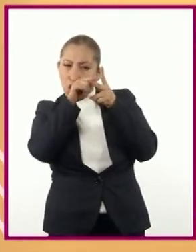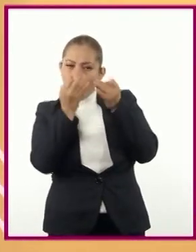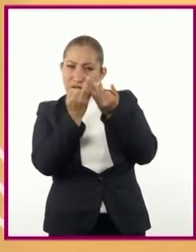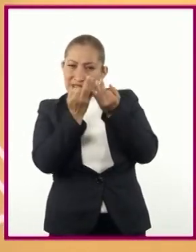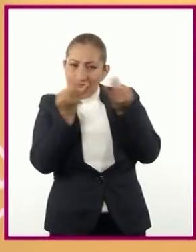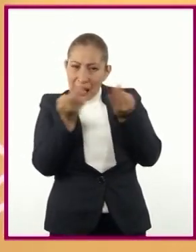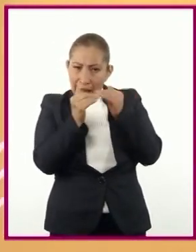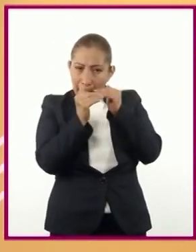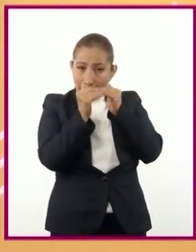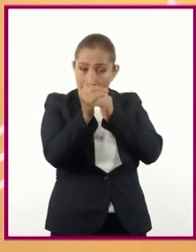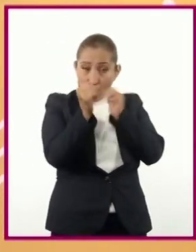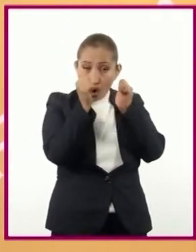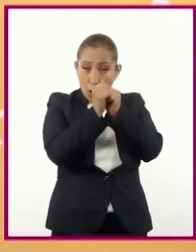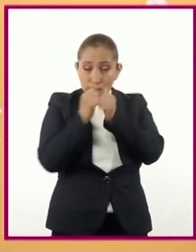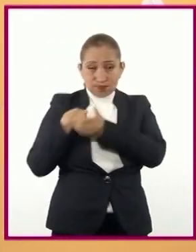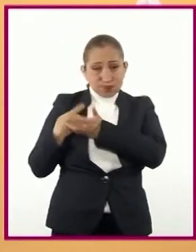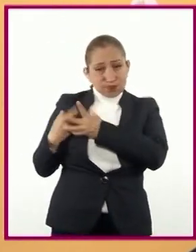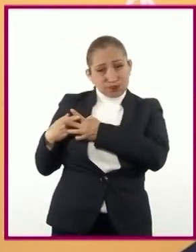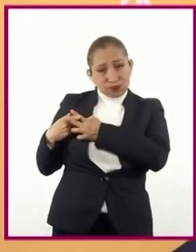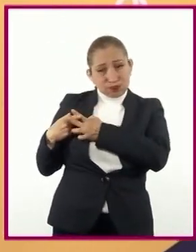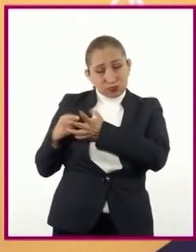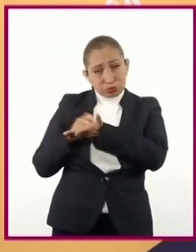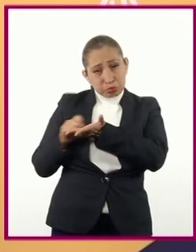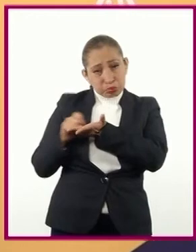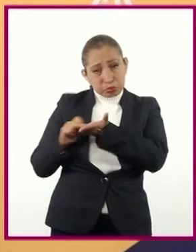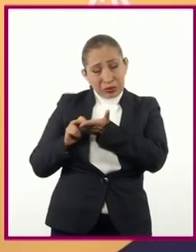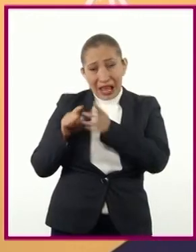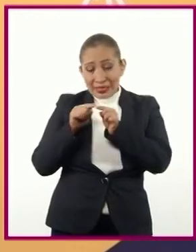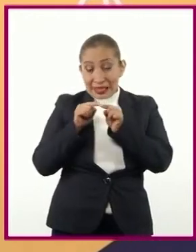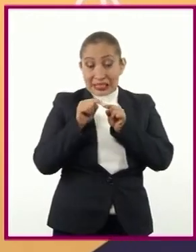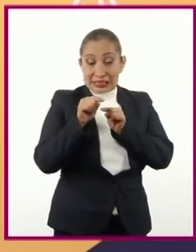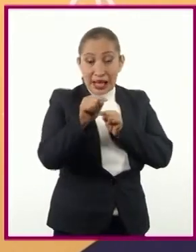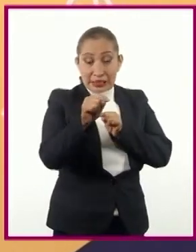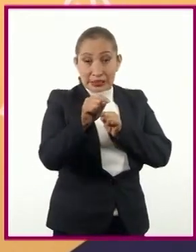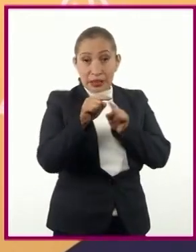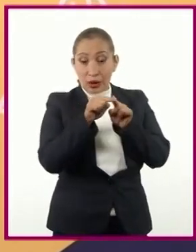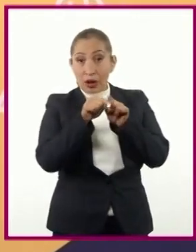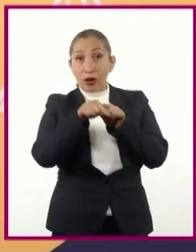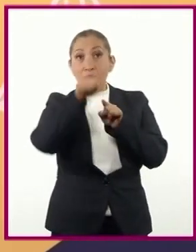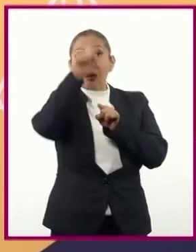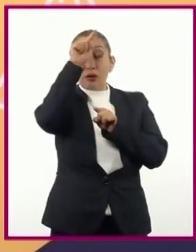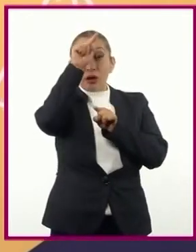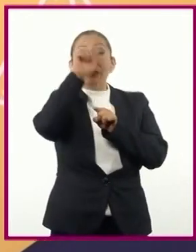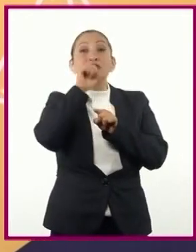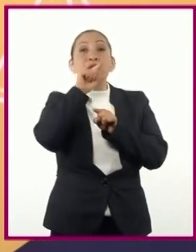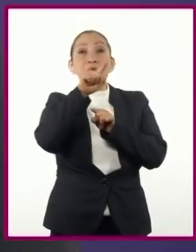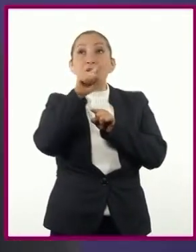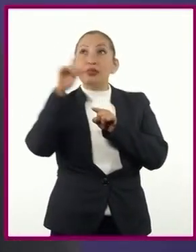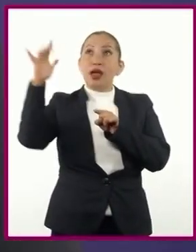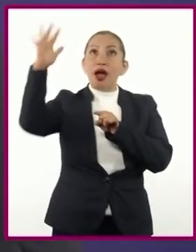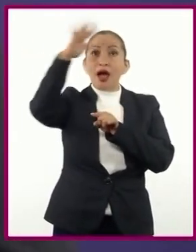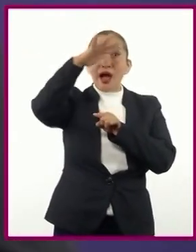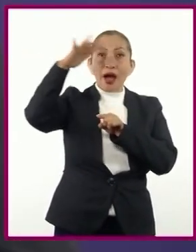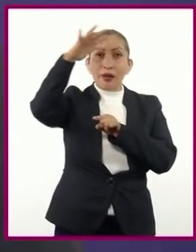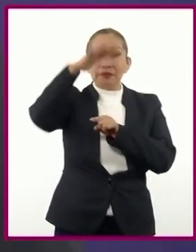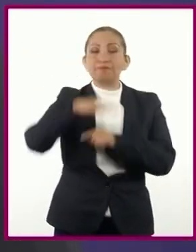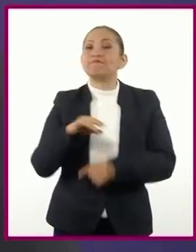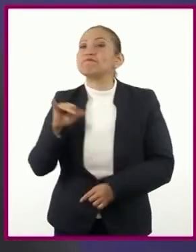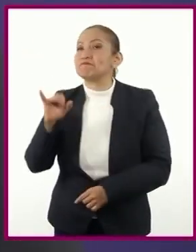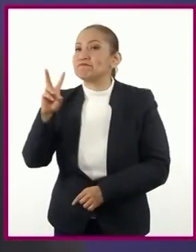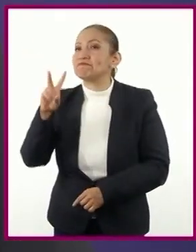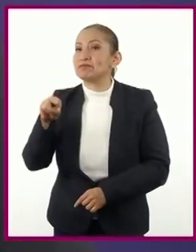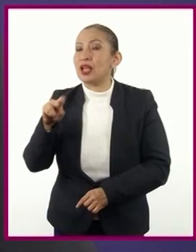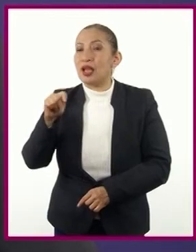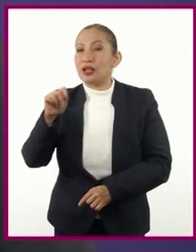terreno y por medio de cálculos matemáticos obtiene distancias horizontales, verticales y aéreas. Sí,